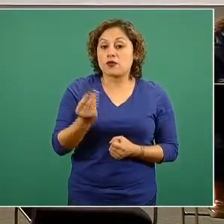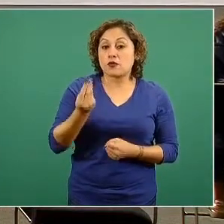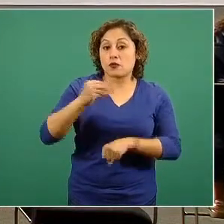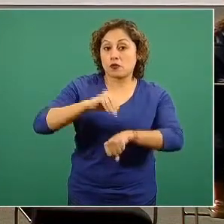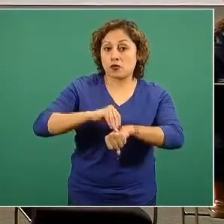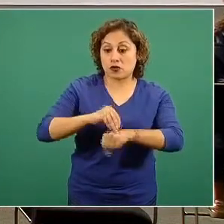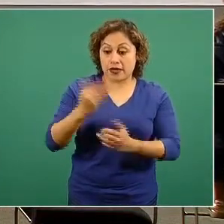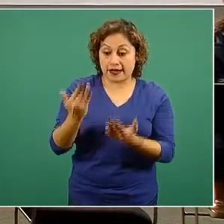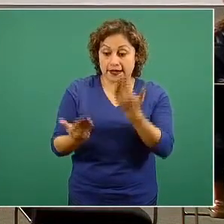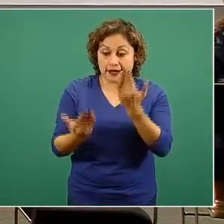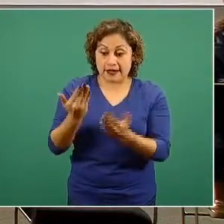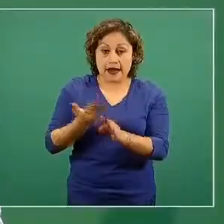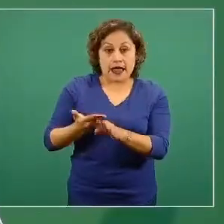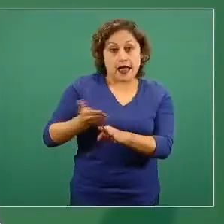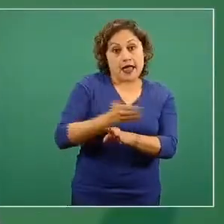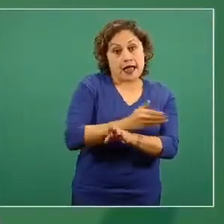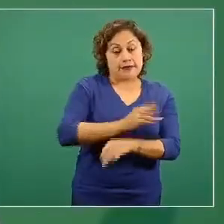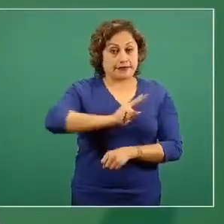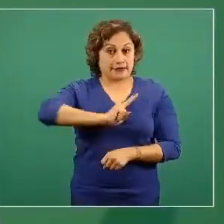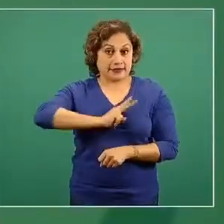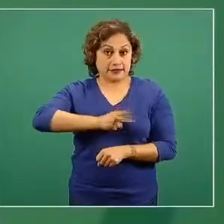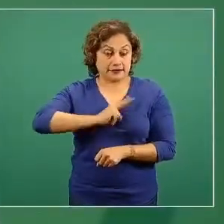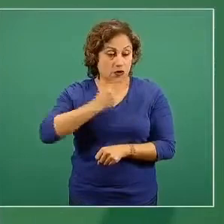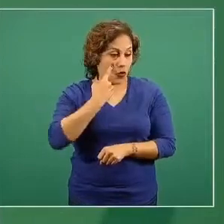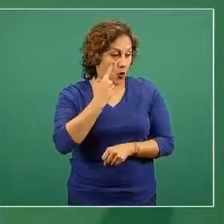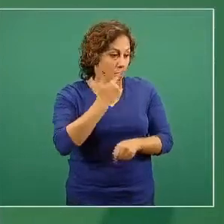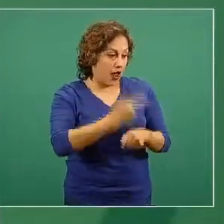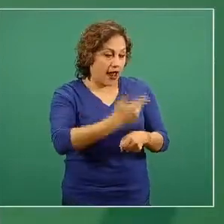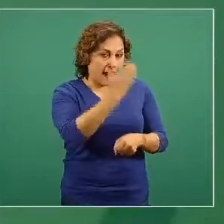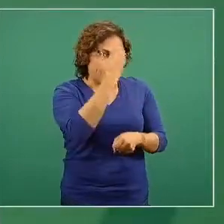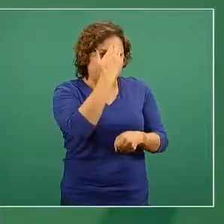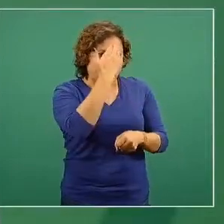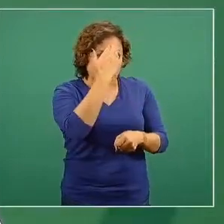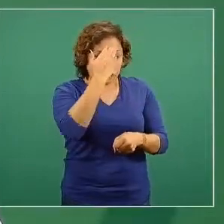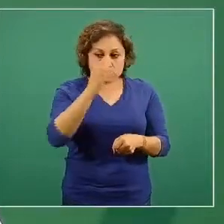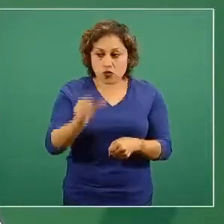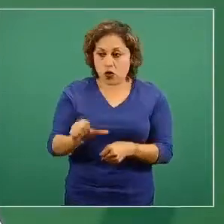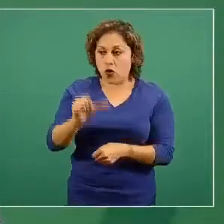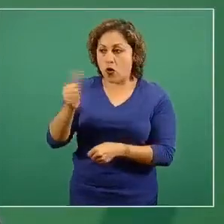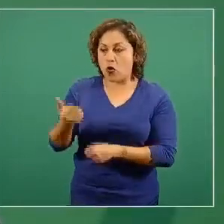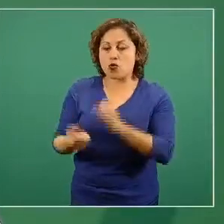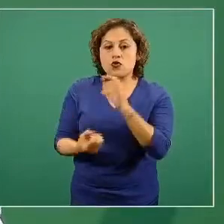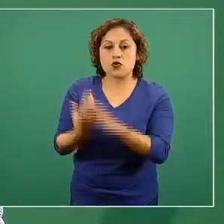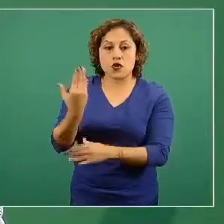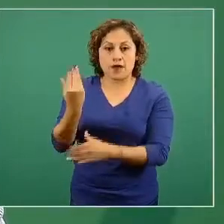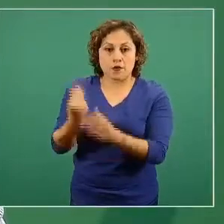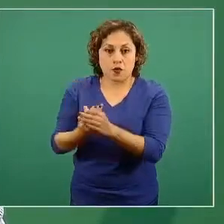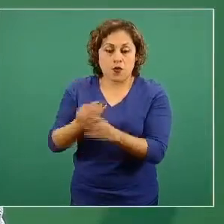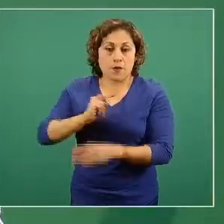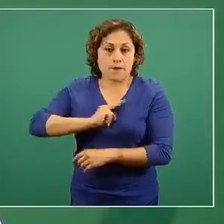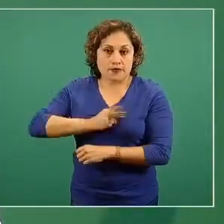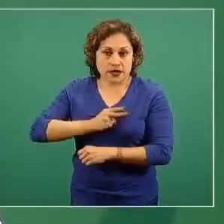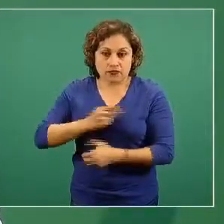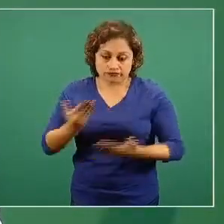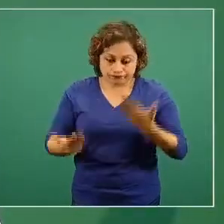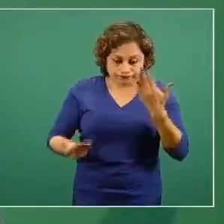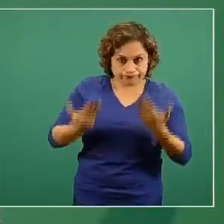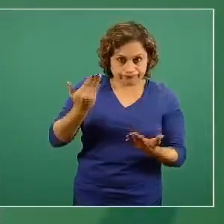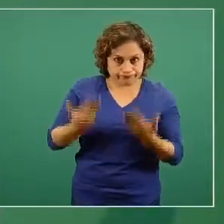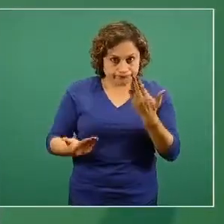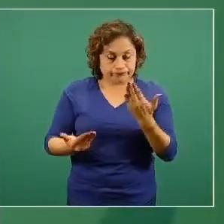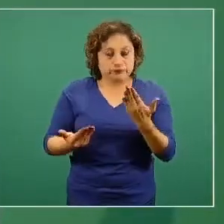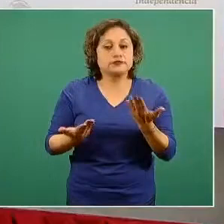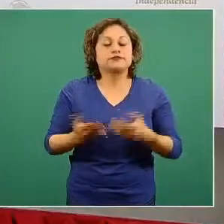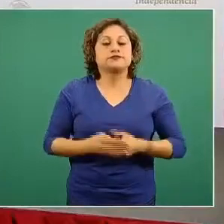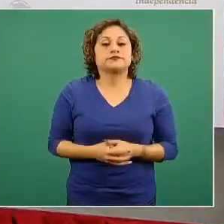previamente conocidas o las originales que en su momento lógicamente originaron esta enfermedad. Para efectos de este objetivo,